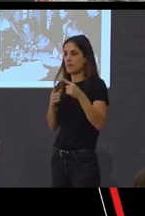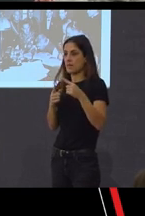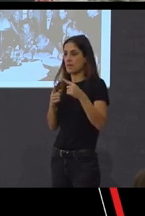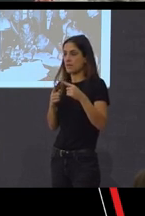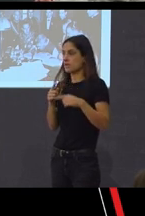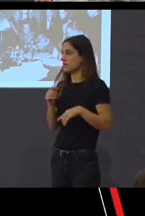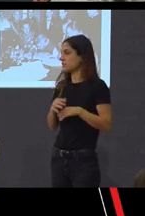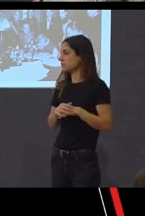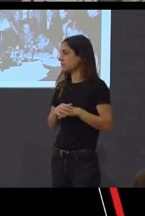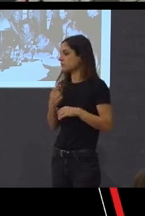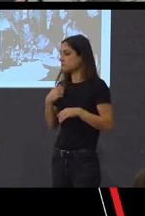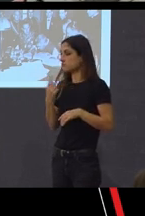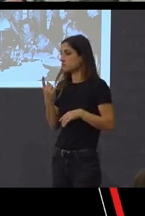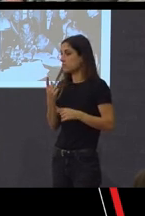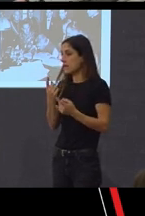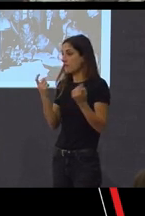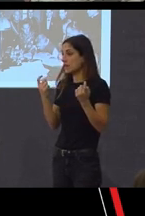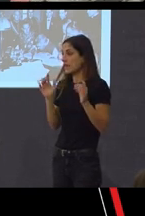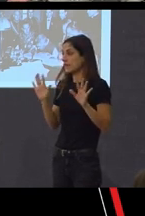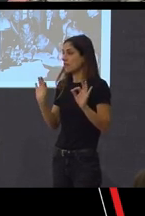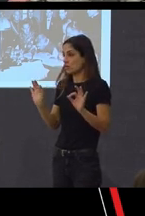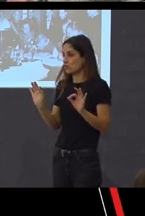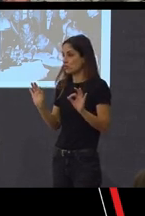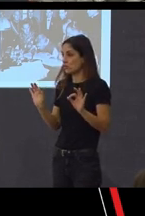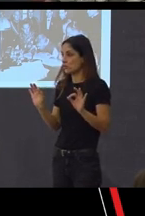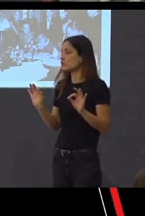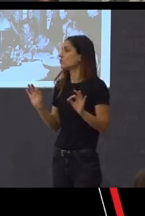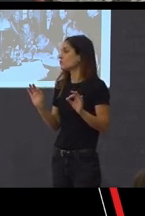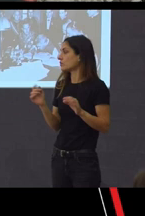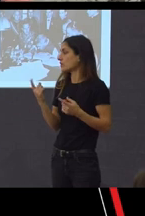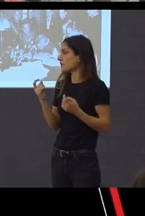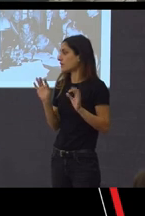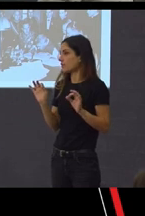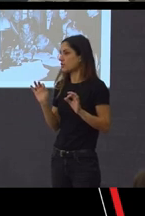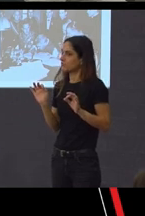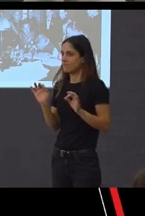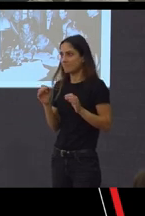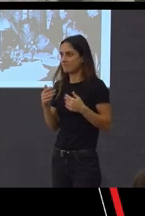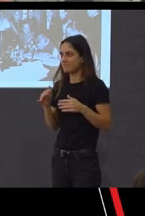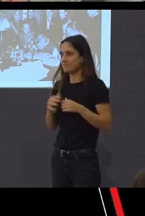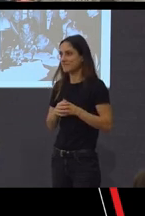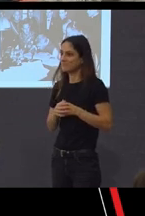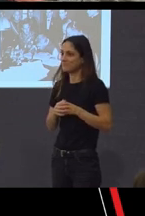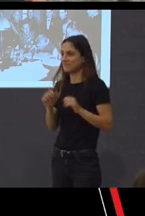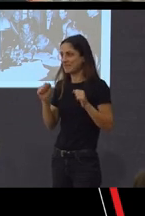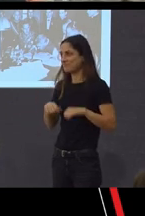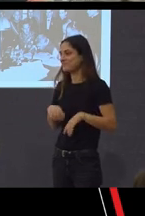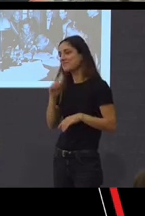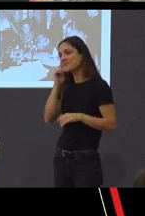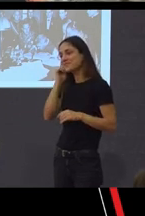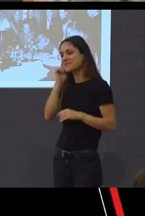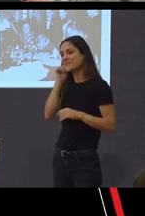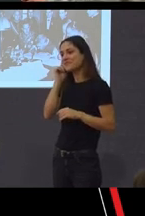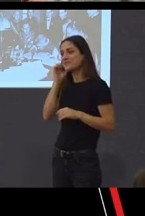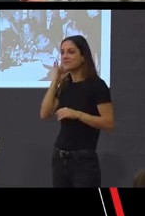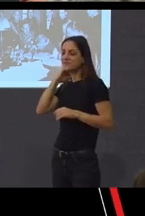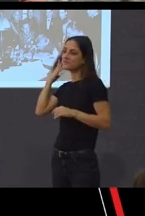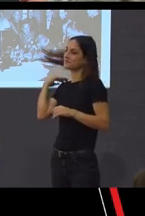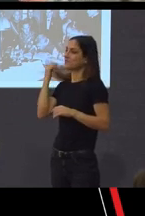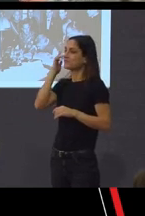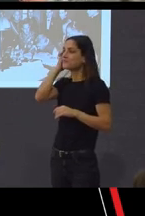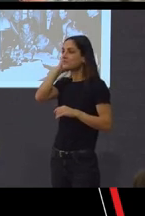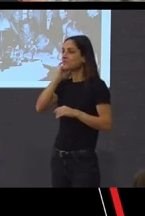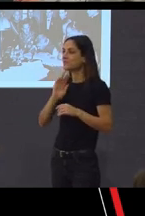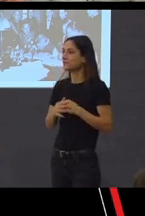11:30, usa que quedame 10 minutos. Quedame, caray. Vale, vale. Bien, pues vamos a